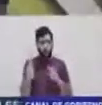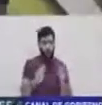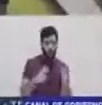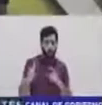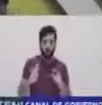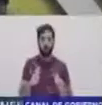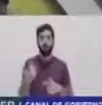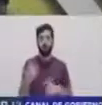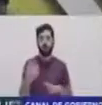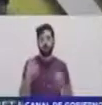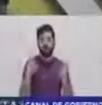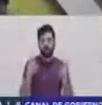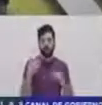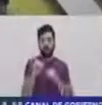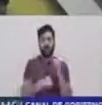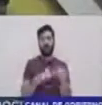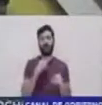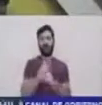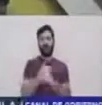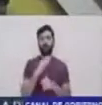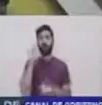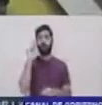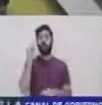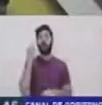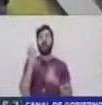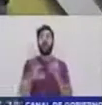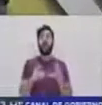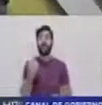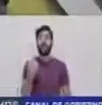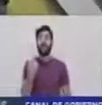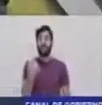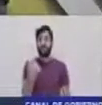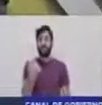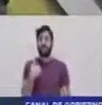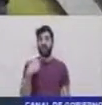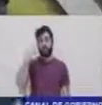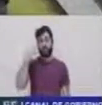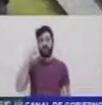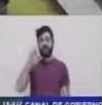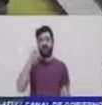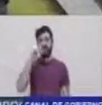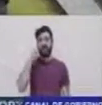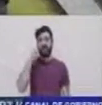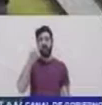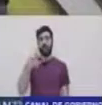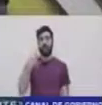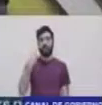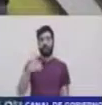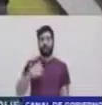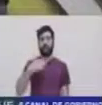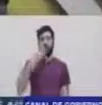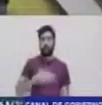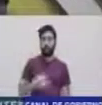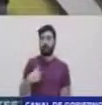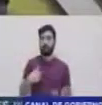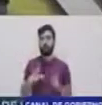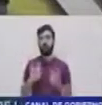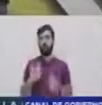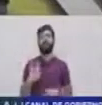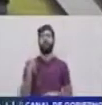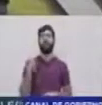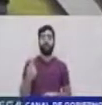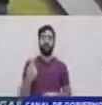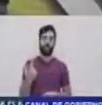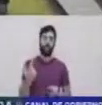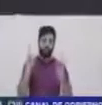digital. Y es que la falta de ética pues puede llegar a perjudicar a muchas personas, ¿verdad? Y ahora pues también en el ámbito